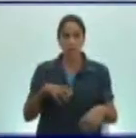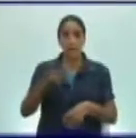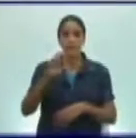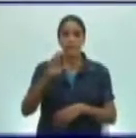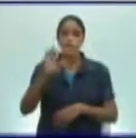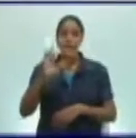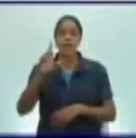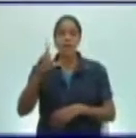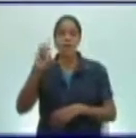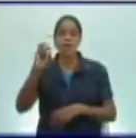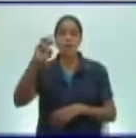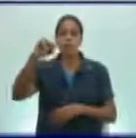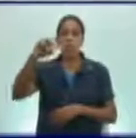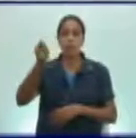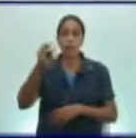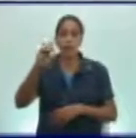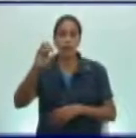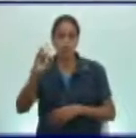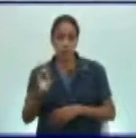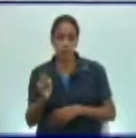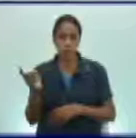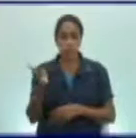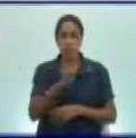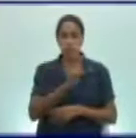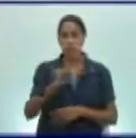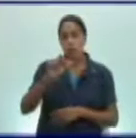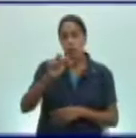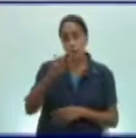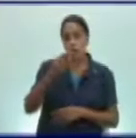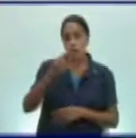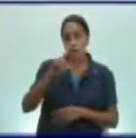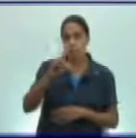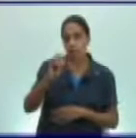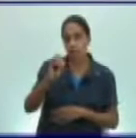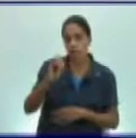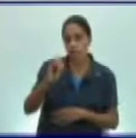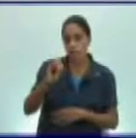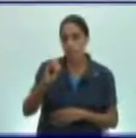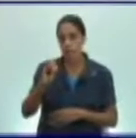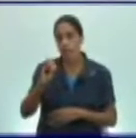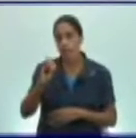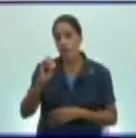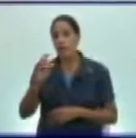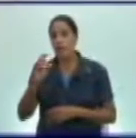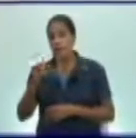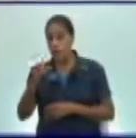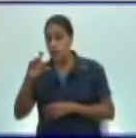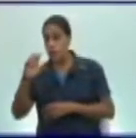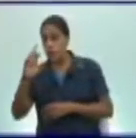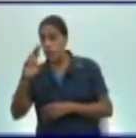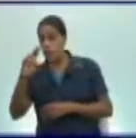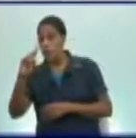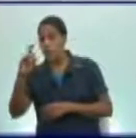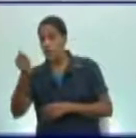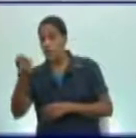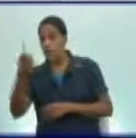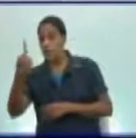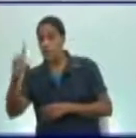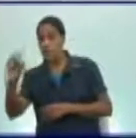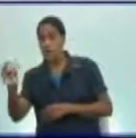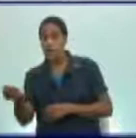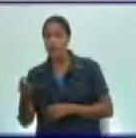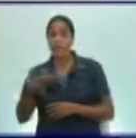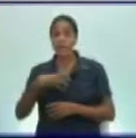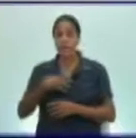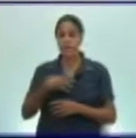cordados y los animales celomados cordados. Los animales celomados es importante que ustedes tengan en cuenta que tienen simetría